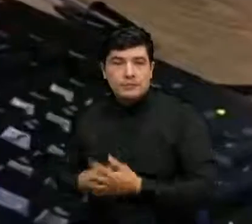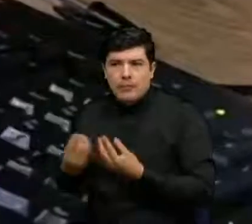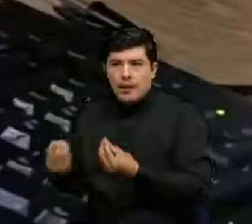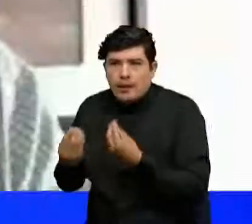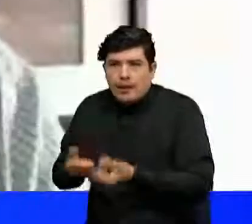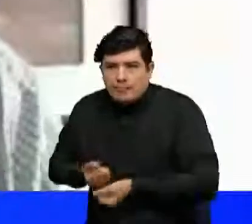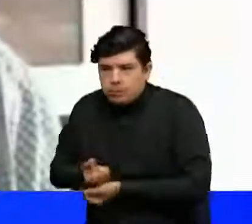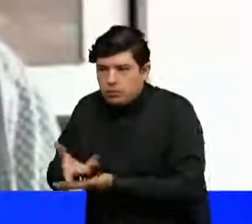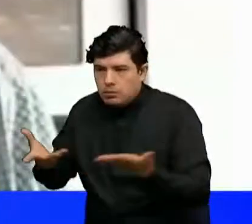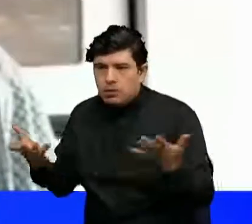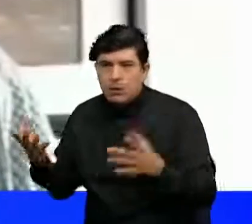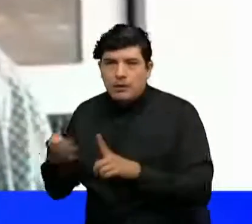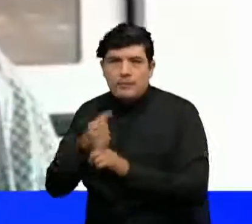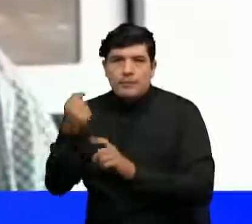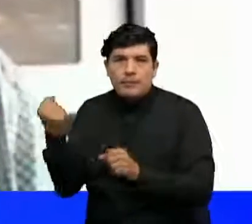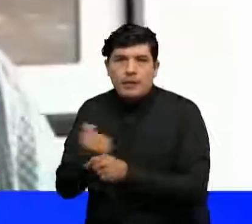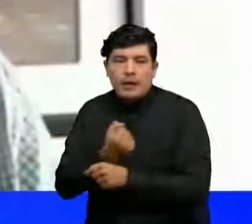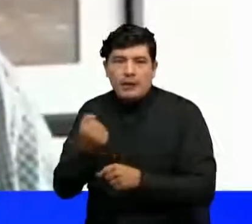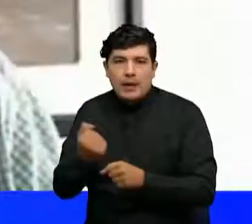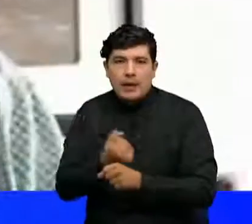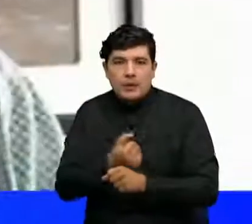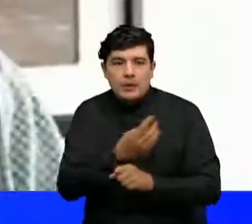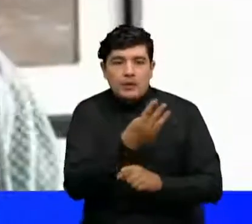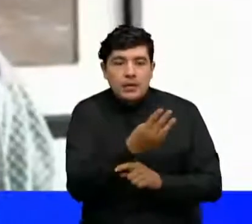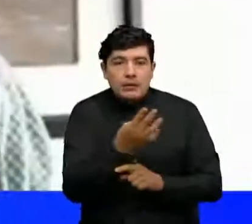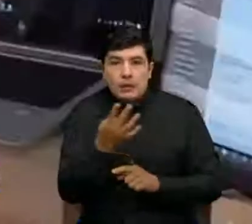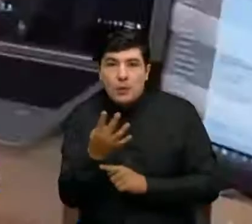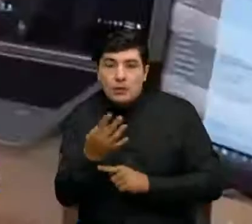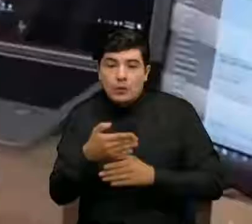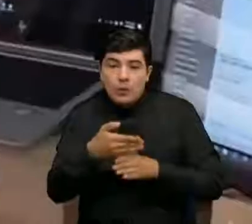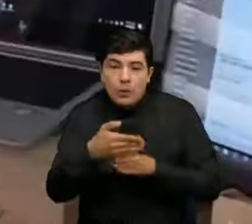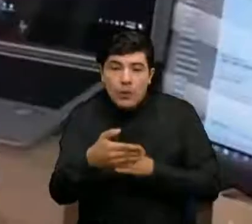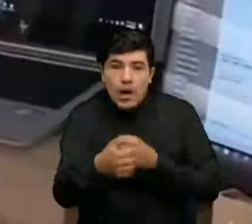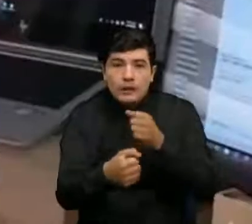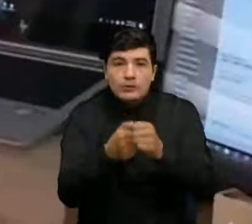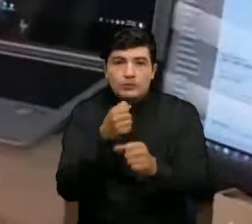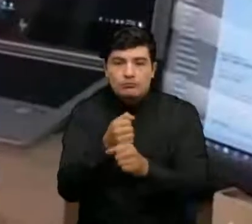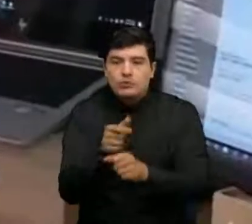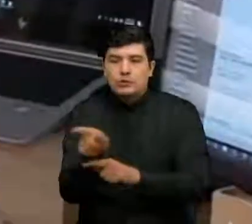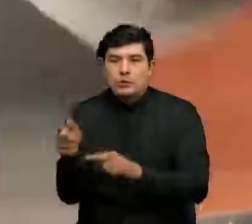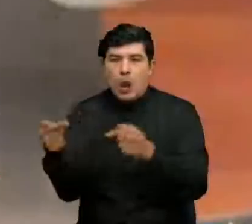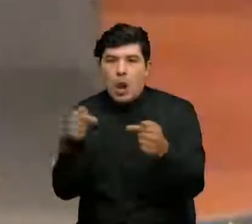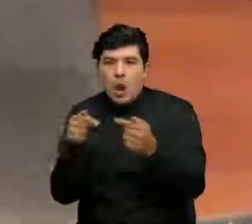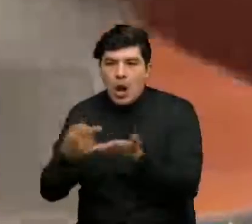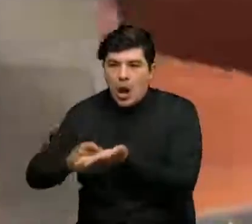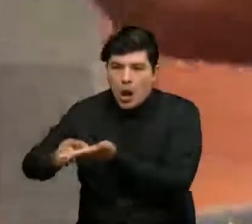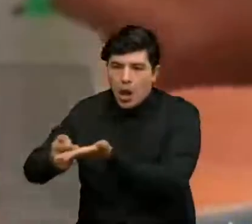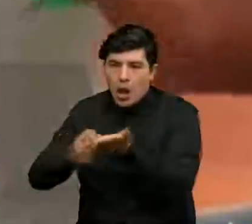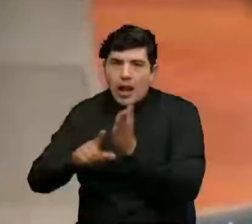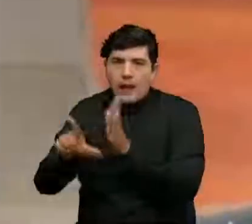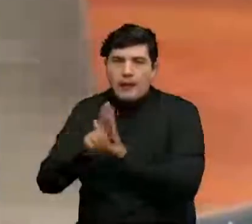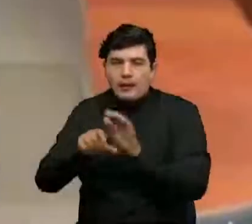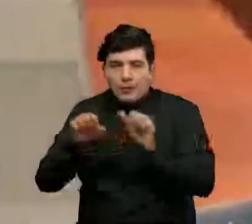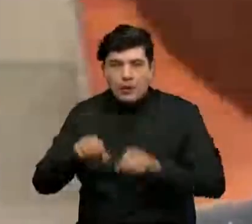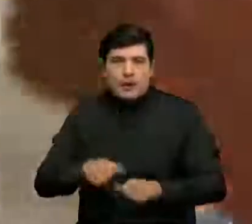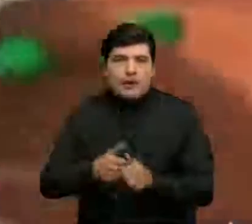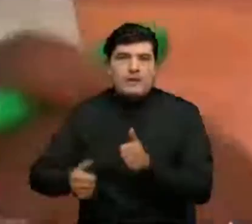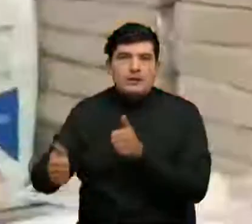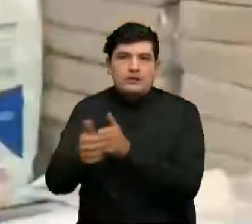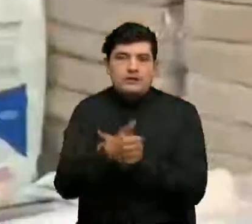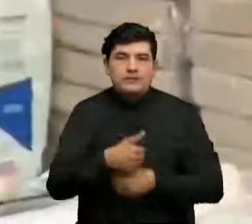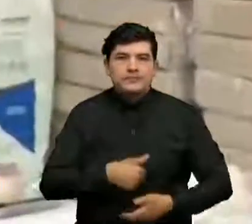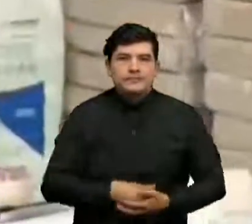empleo. Que en estos 3 o 4 años avance este importante diálogo. Una de las principales preocupaciones es si esta